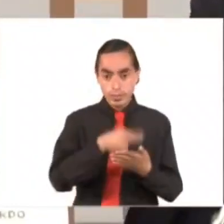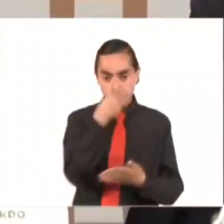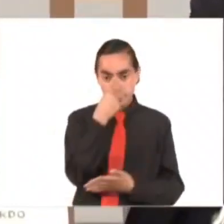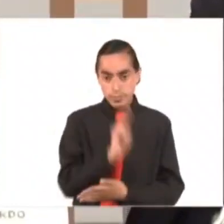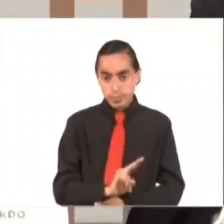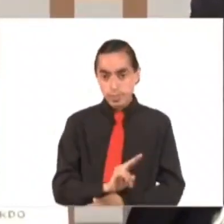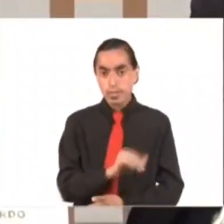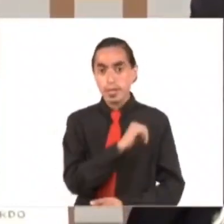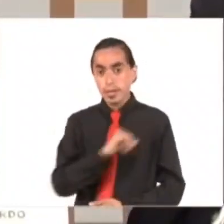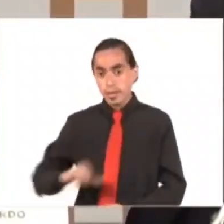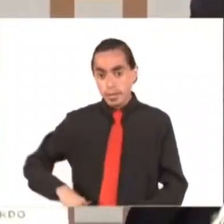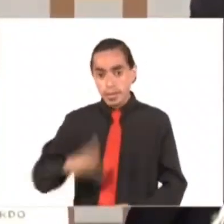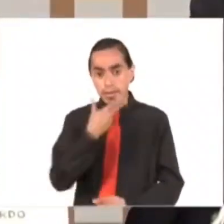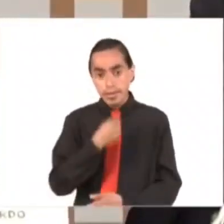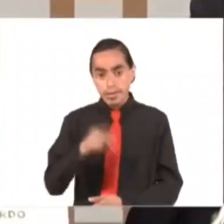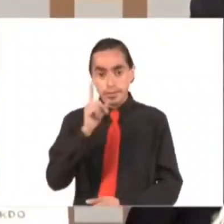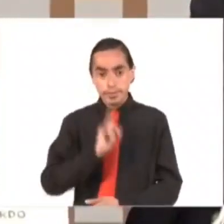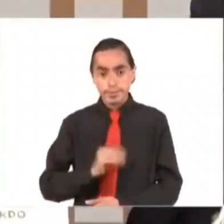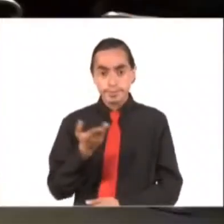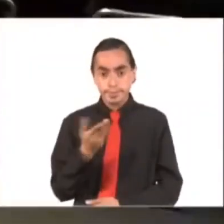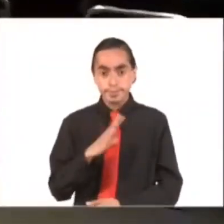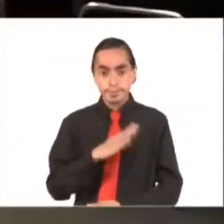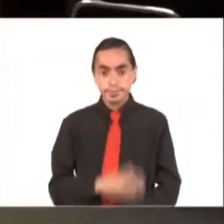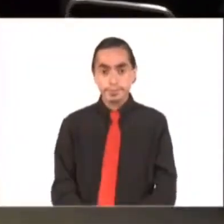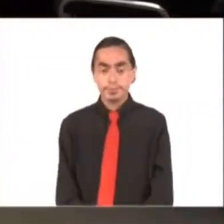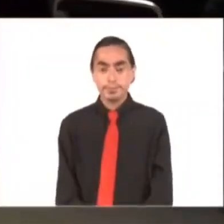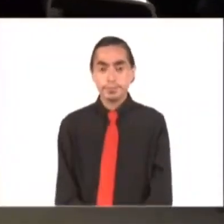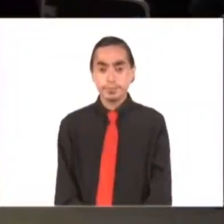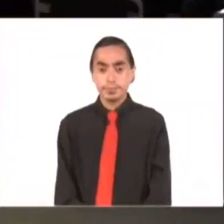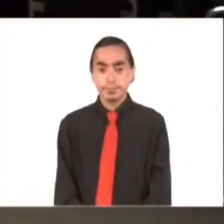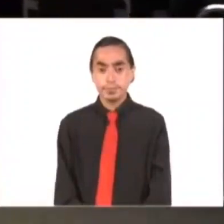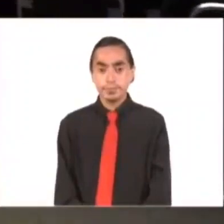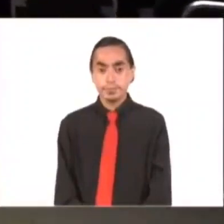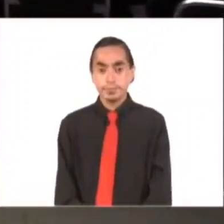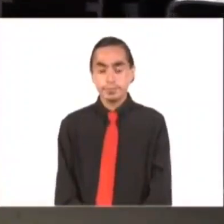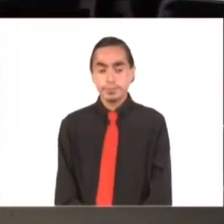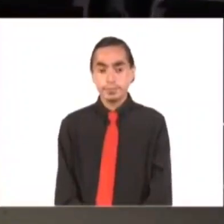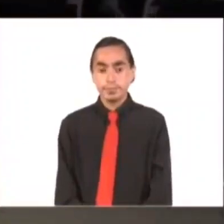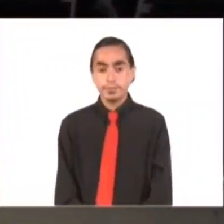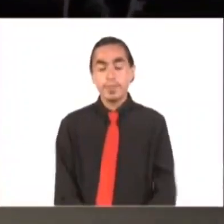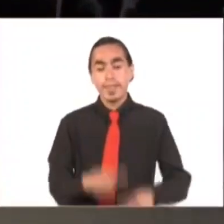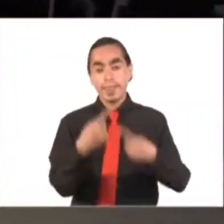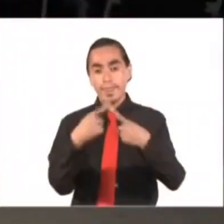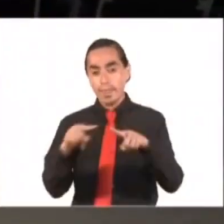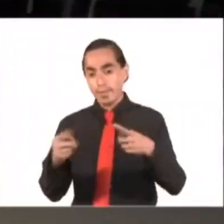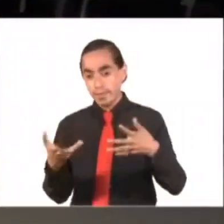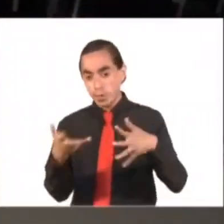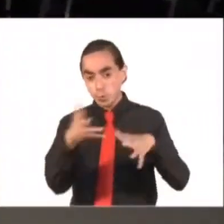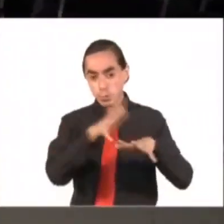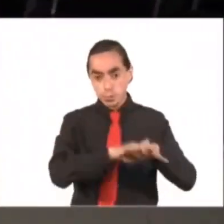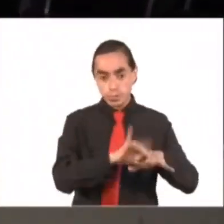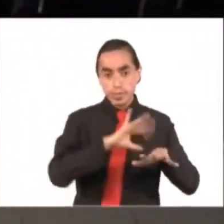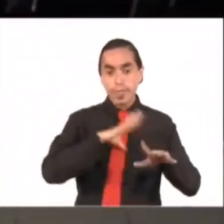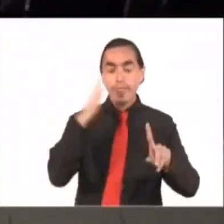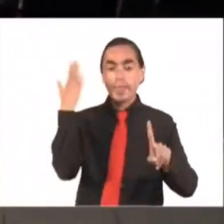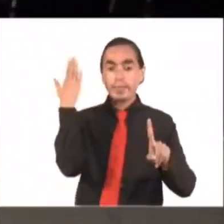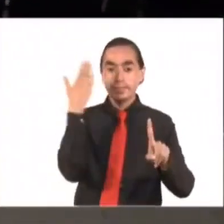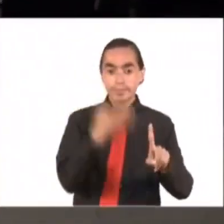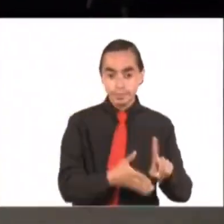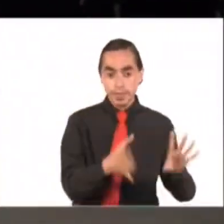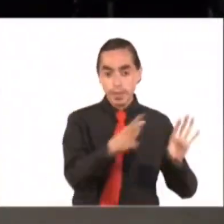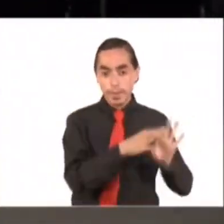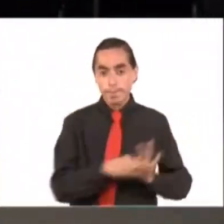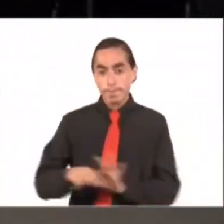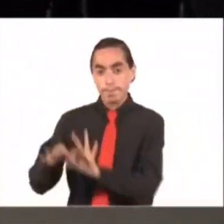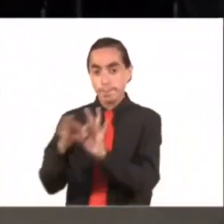México, alcaldes y alcaldesas. Así que es un organismo plural que tiene como objetivo vincularnos